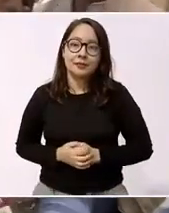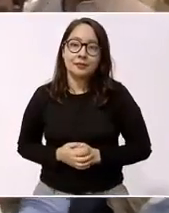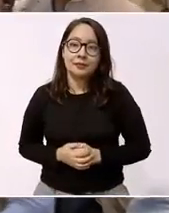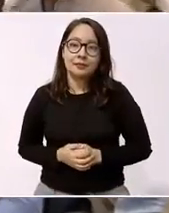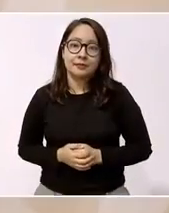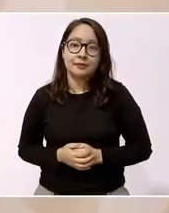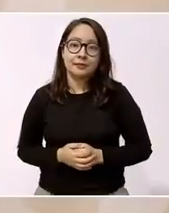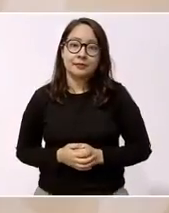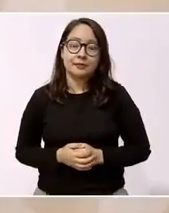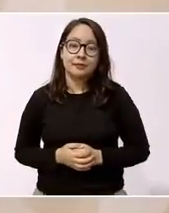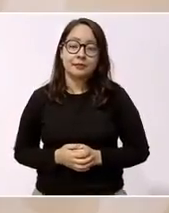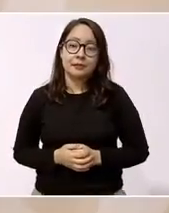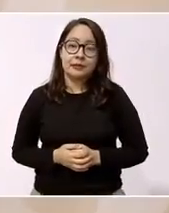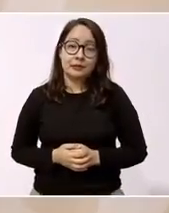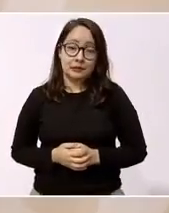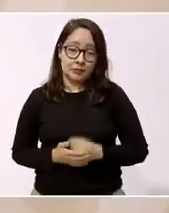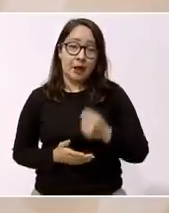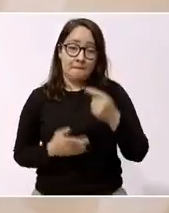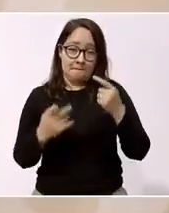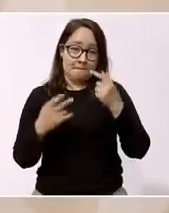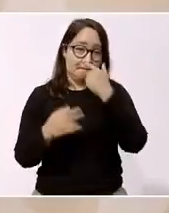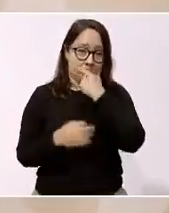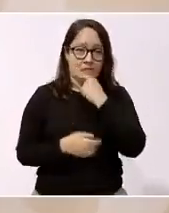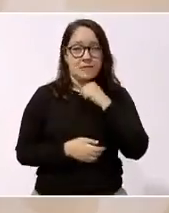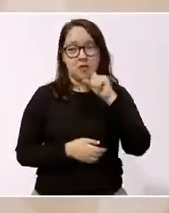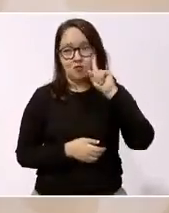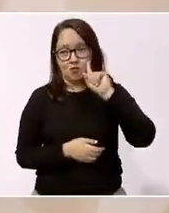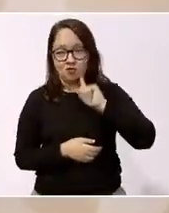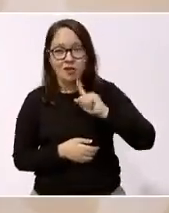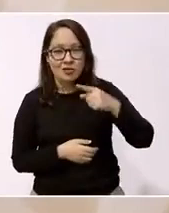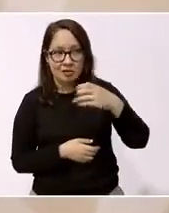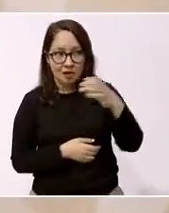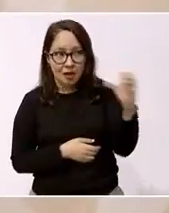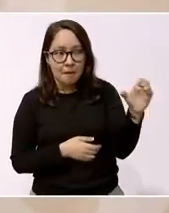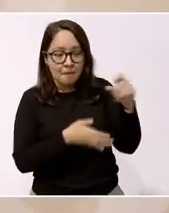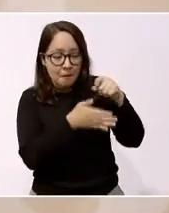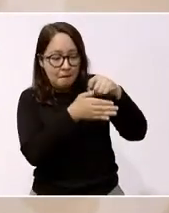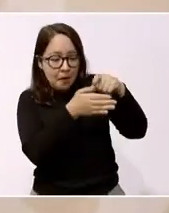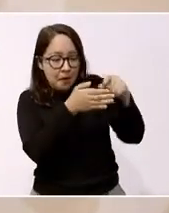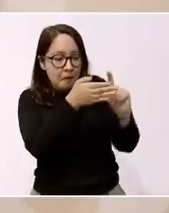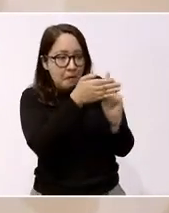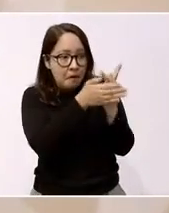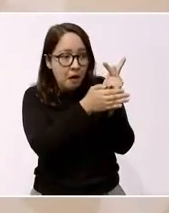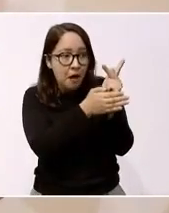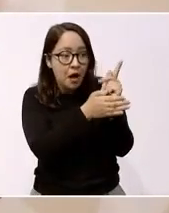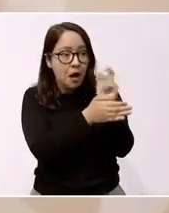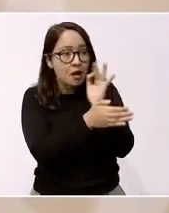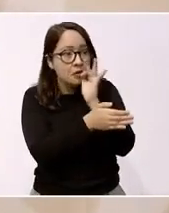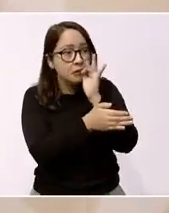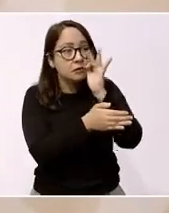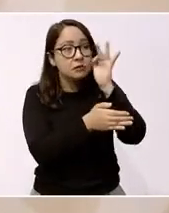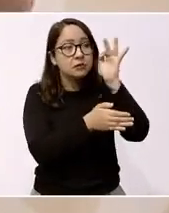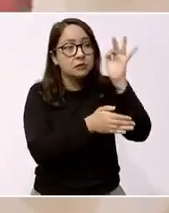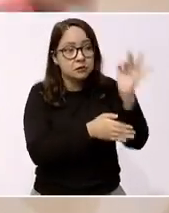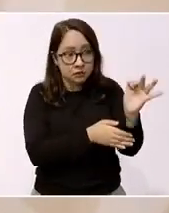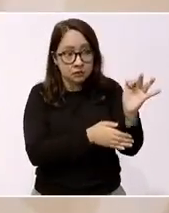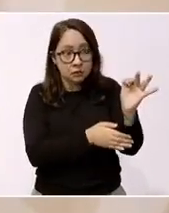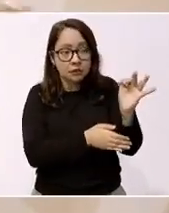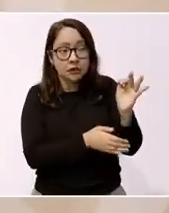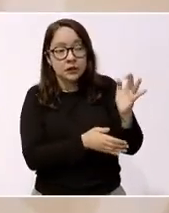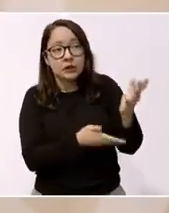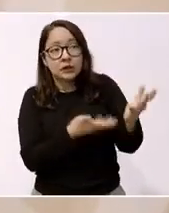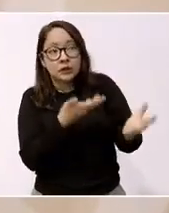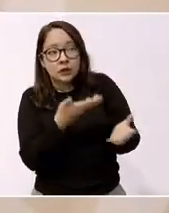a las sembradoras, a los sembradores, que si están plantando